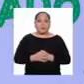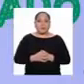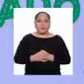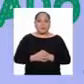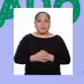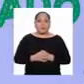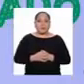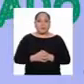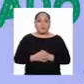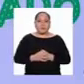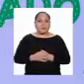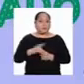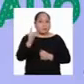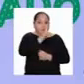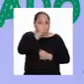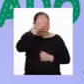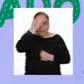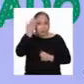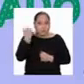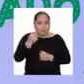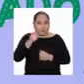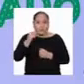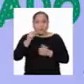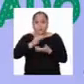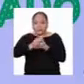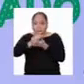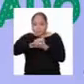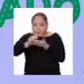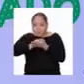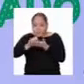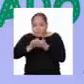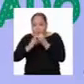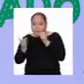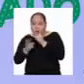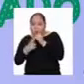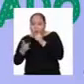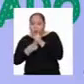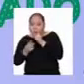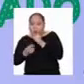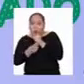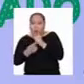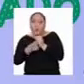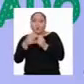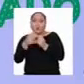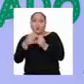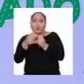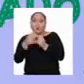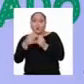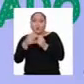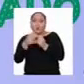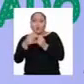No olviden de registrar sus trabajos y guardarlos en sus portafolios.